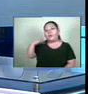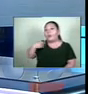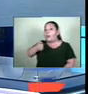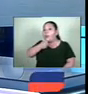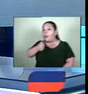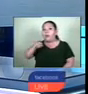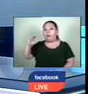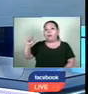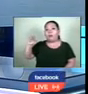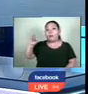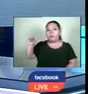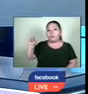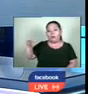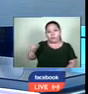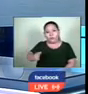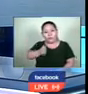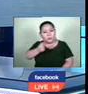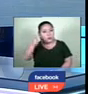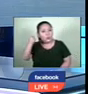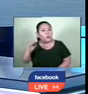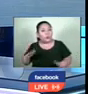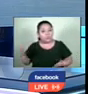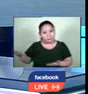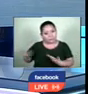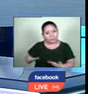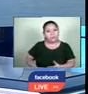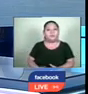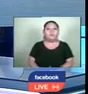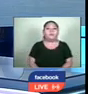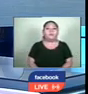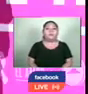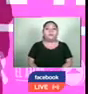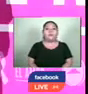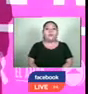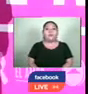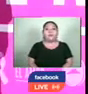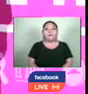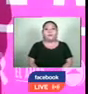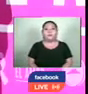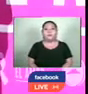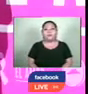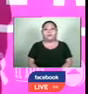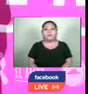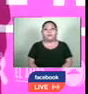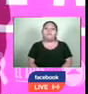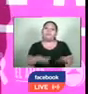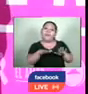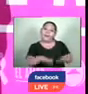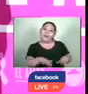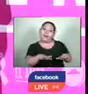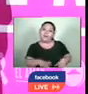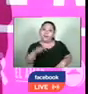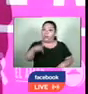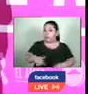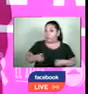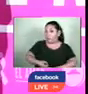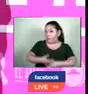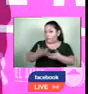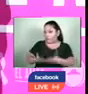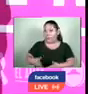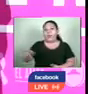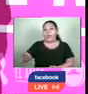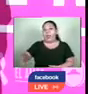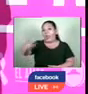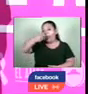tiene información importante. Adelante, Clarisa. Gracias, Néstor. Te comento que Pizza Hut